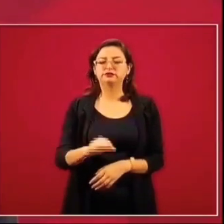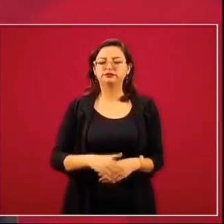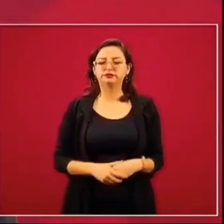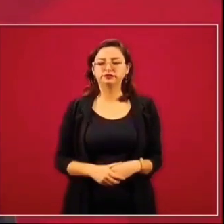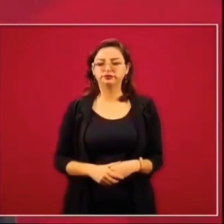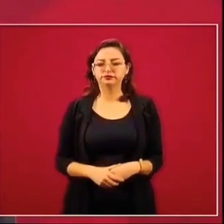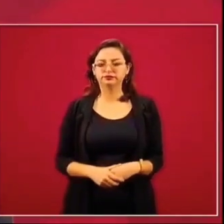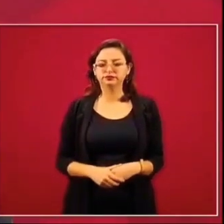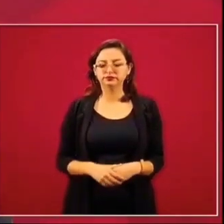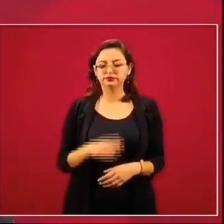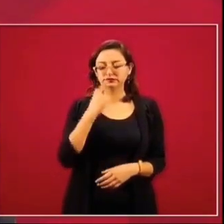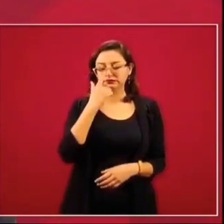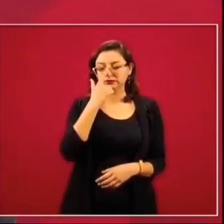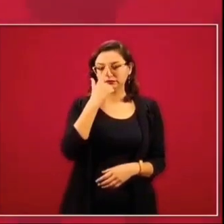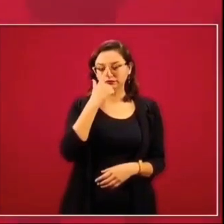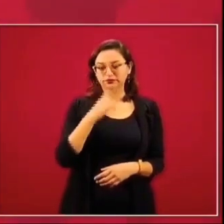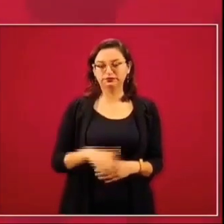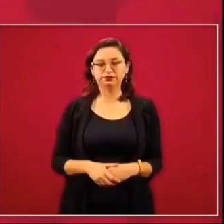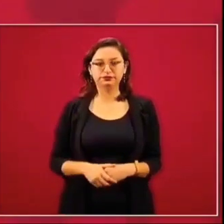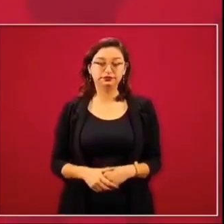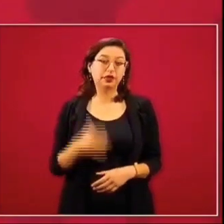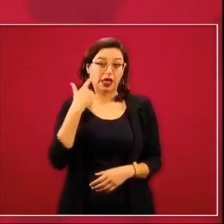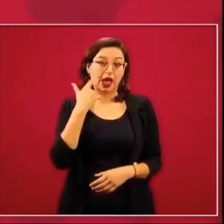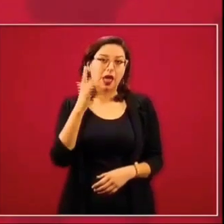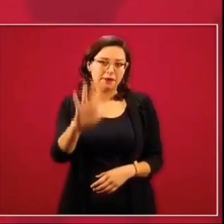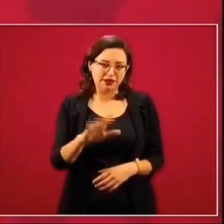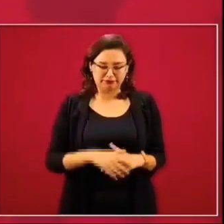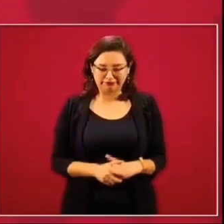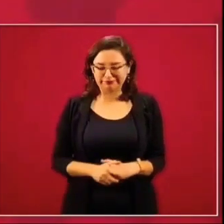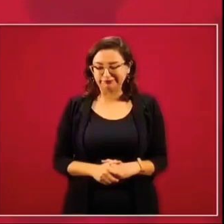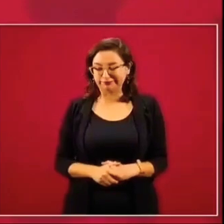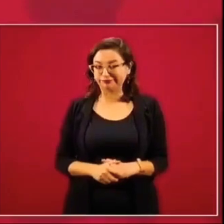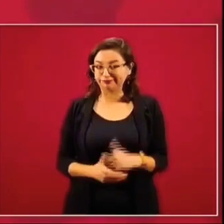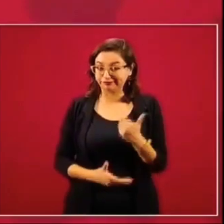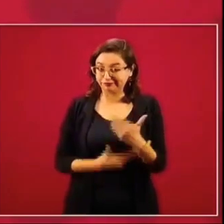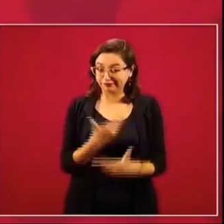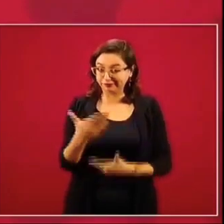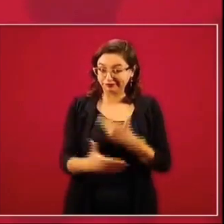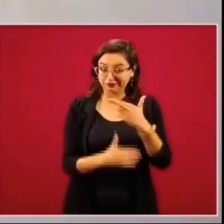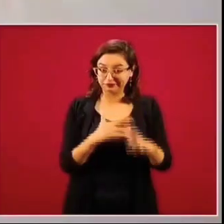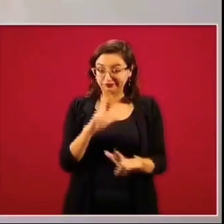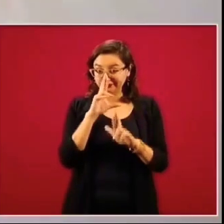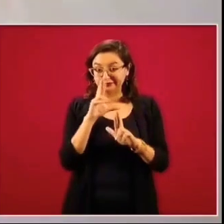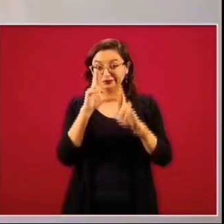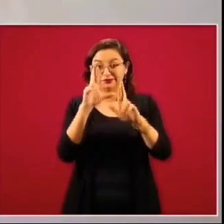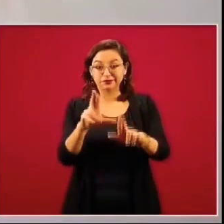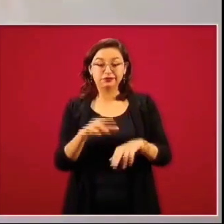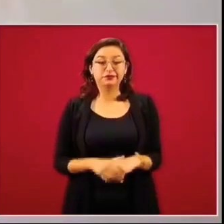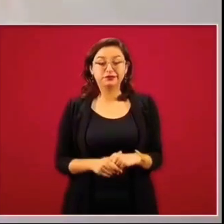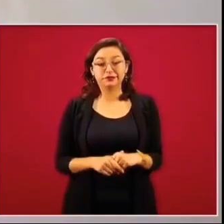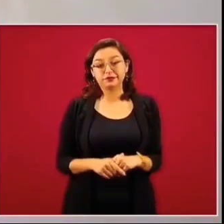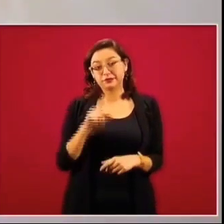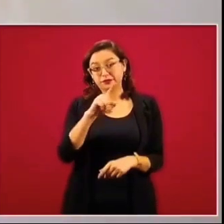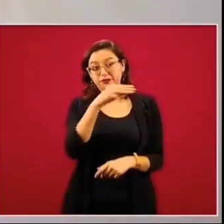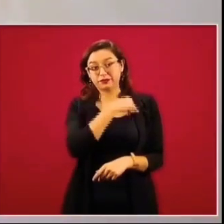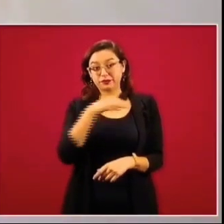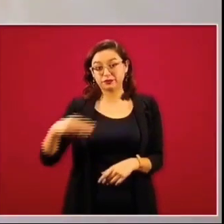A ver, con todo respeto, ¿cuánto están ganando los regidores?